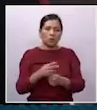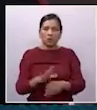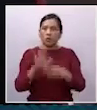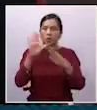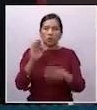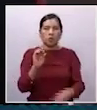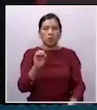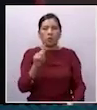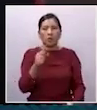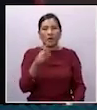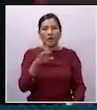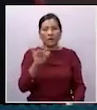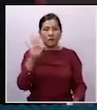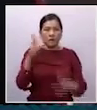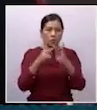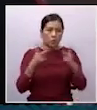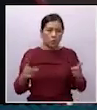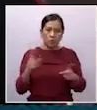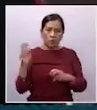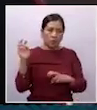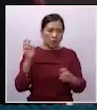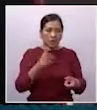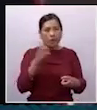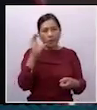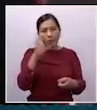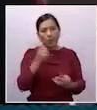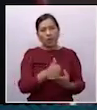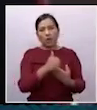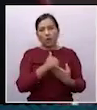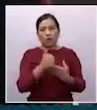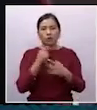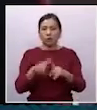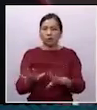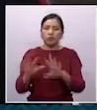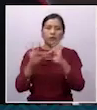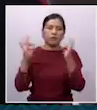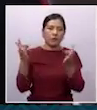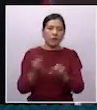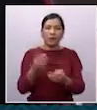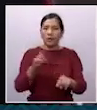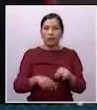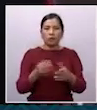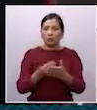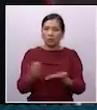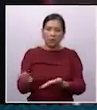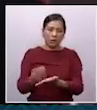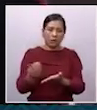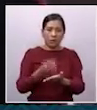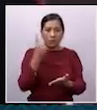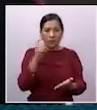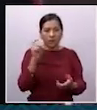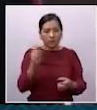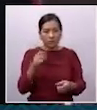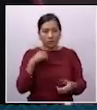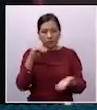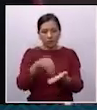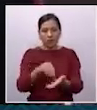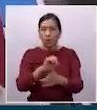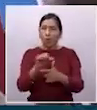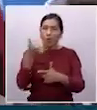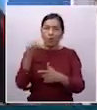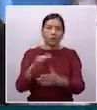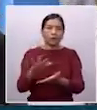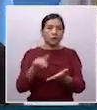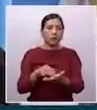Utabi, desde el departamento de Potosí. Lamentablemente no ha podido la familia reunir el dinero y llevarle quizás a centros